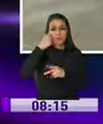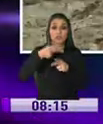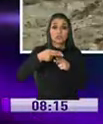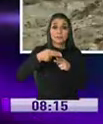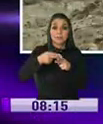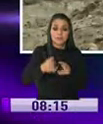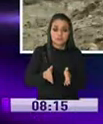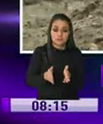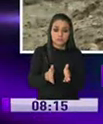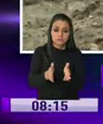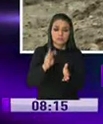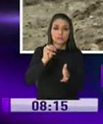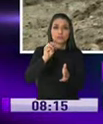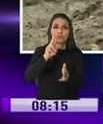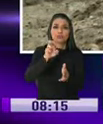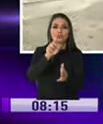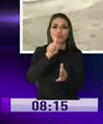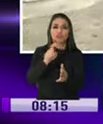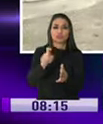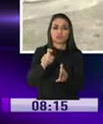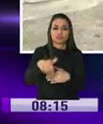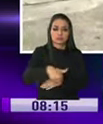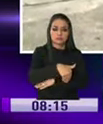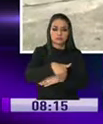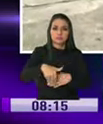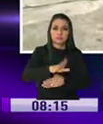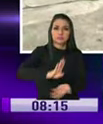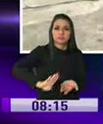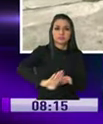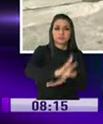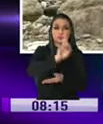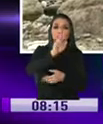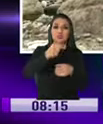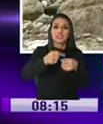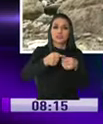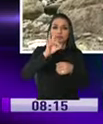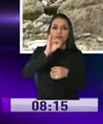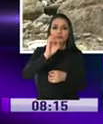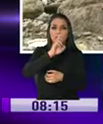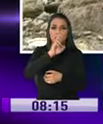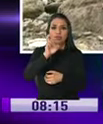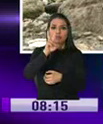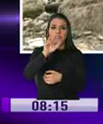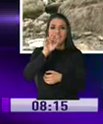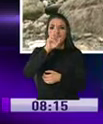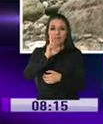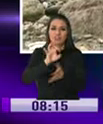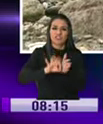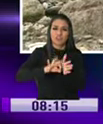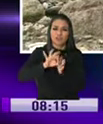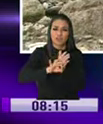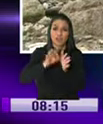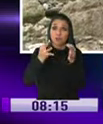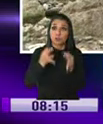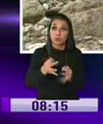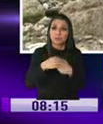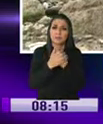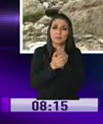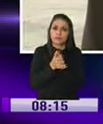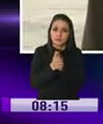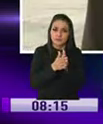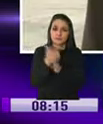es Francisco Muñoz, esto es en la ferroviaria media al sur de Quito. Se necesita la ayuda urgente, aprovechando que el señor alcalde había